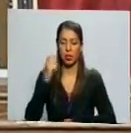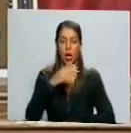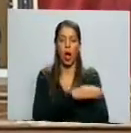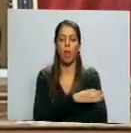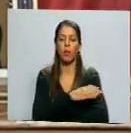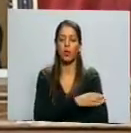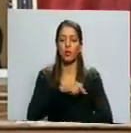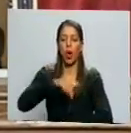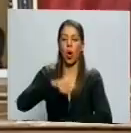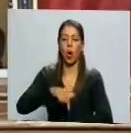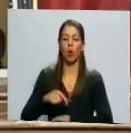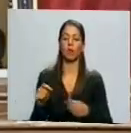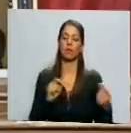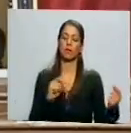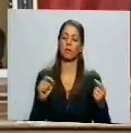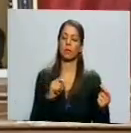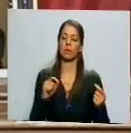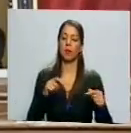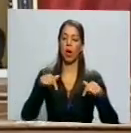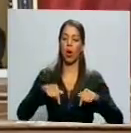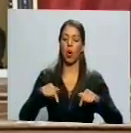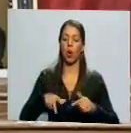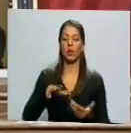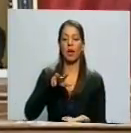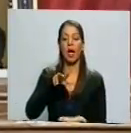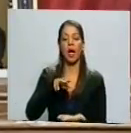aprobó no solamente